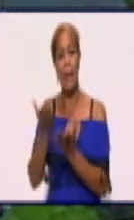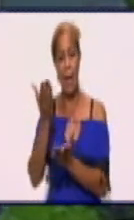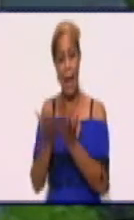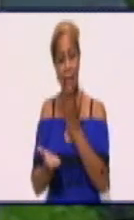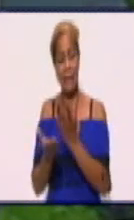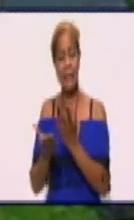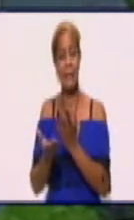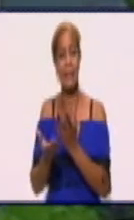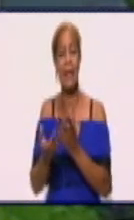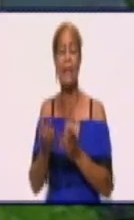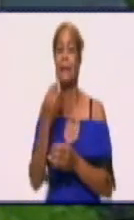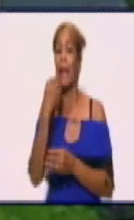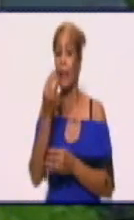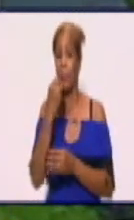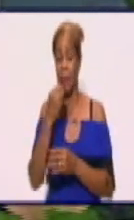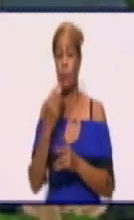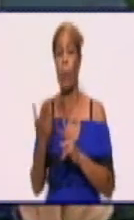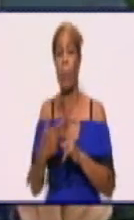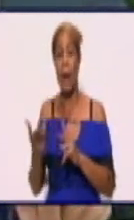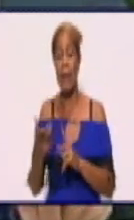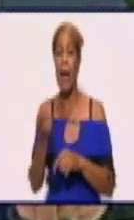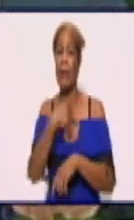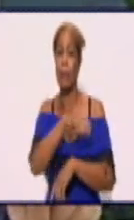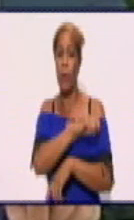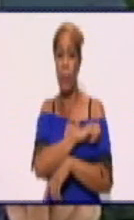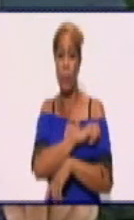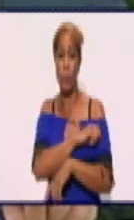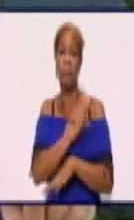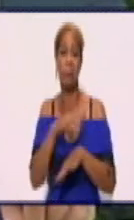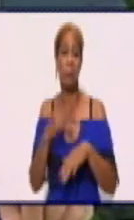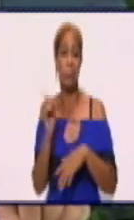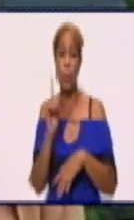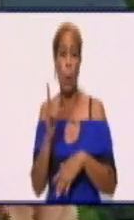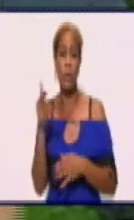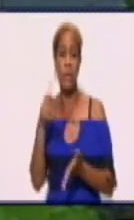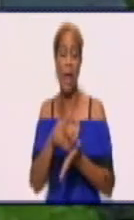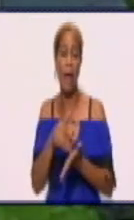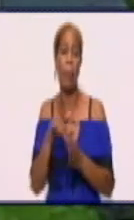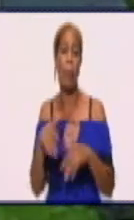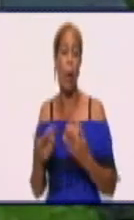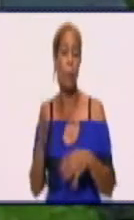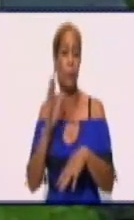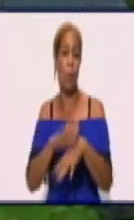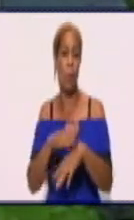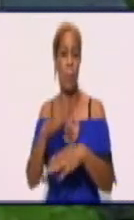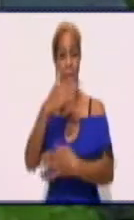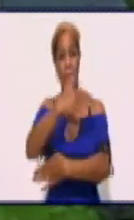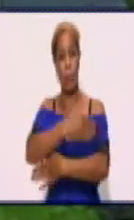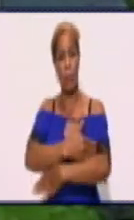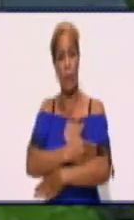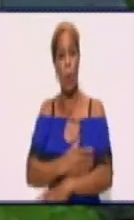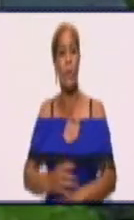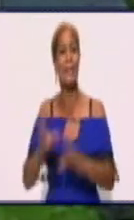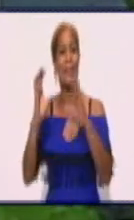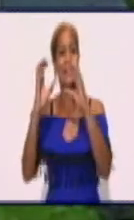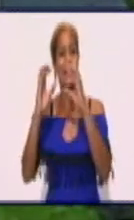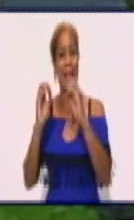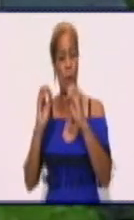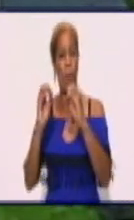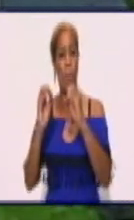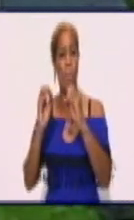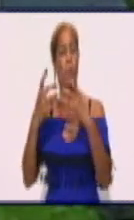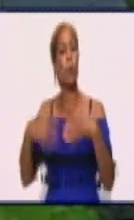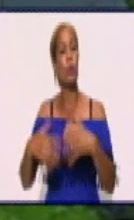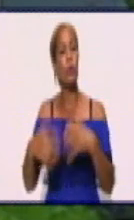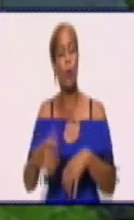pueblo, que no llega a consecuencia de la crisis del bloqueo. Cero producción de galletas en lo que va del año.